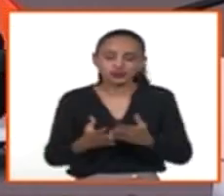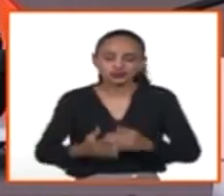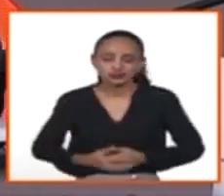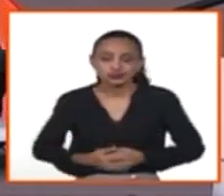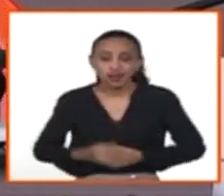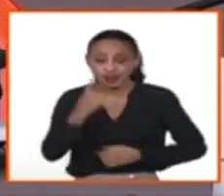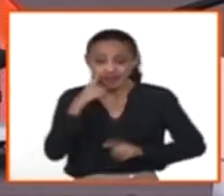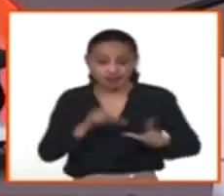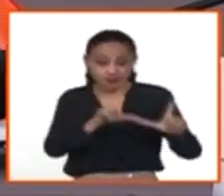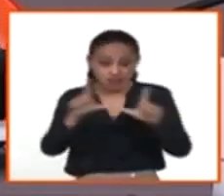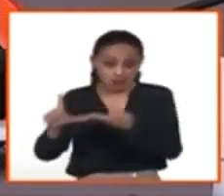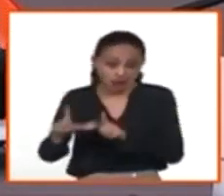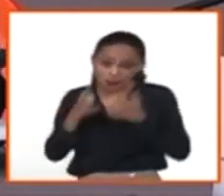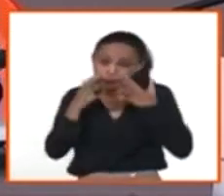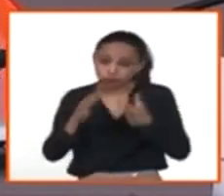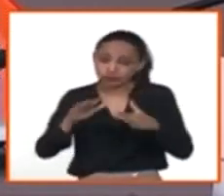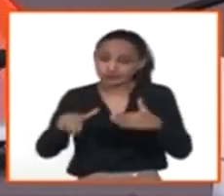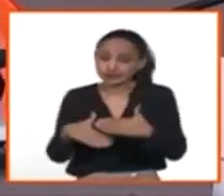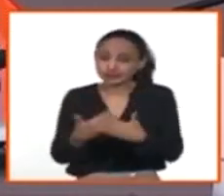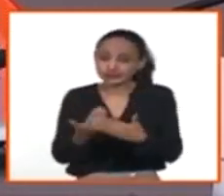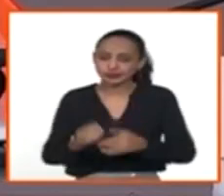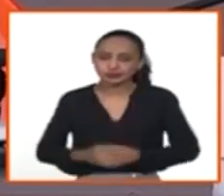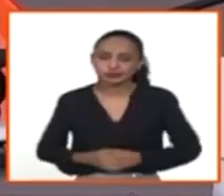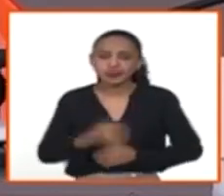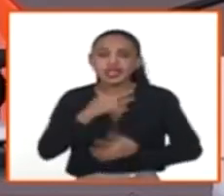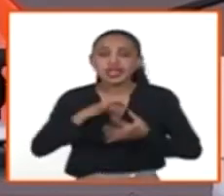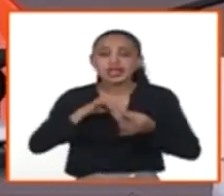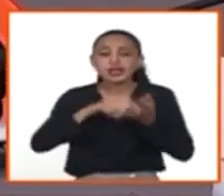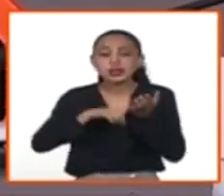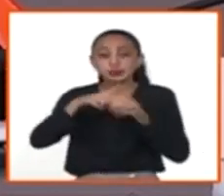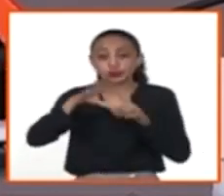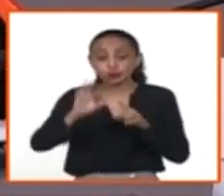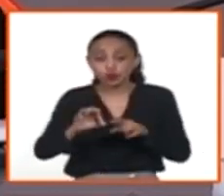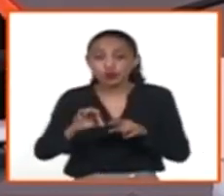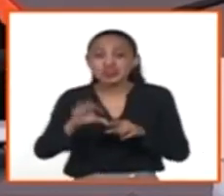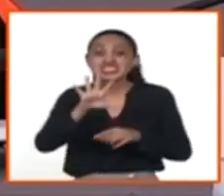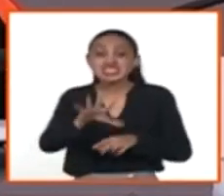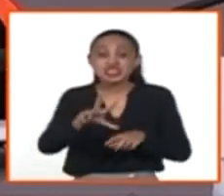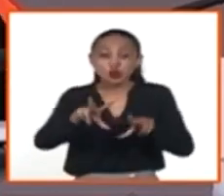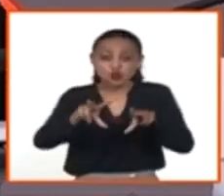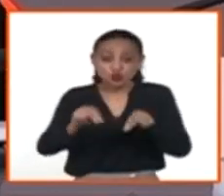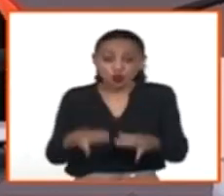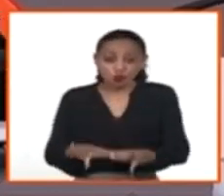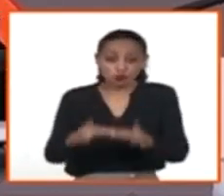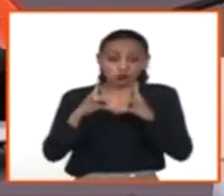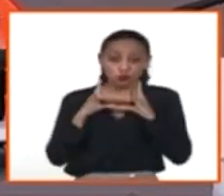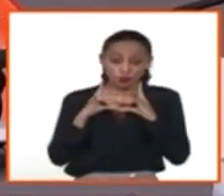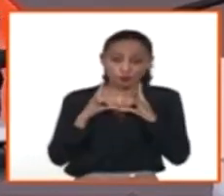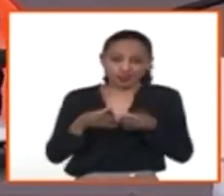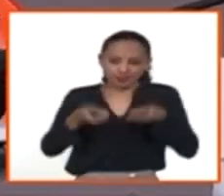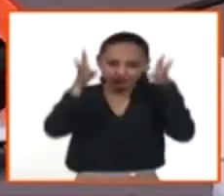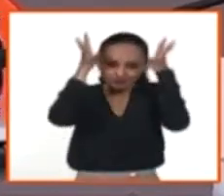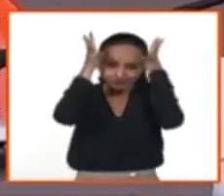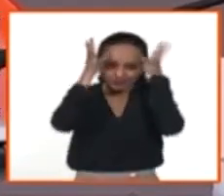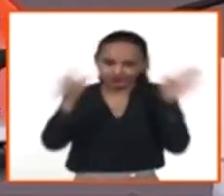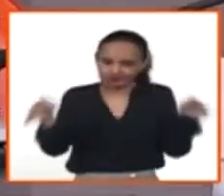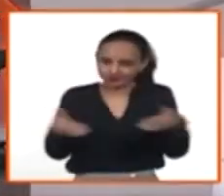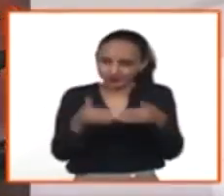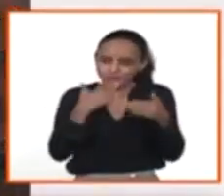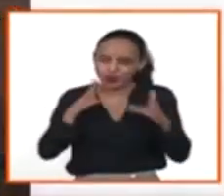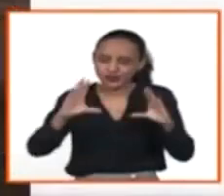imágenes del día. Descubrieron en Egipto 5 nuevas tumbas faraónicas y con estas imágenes nos despedimos. Buenas noches.